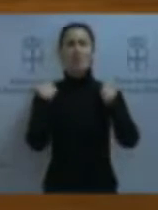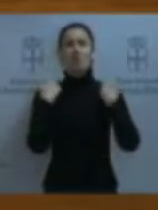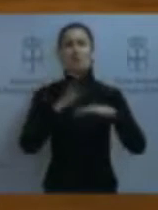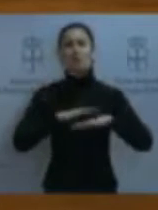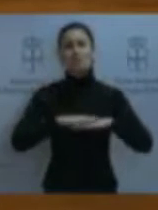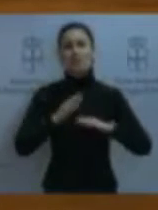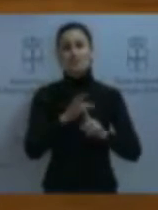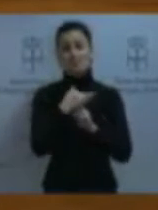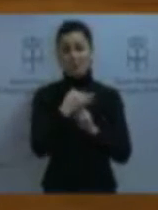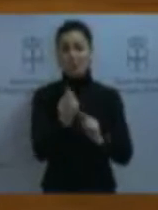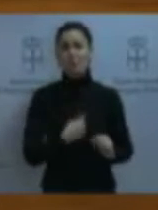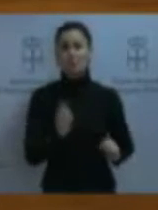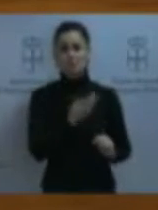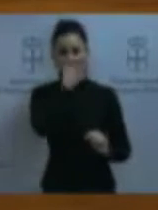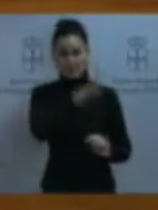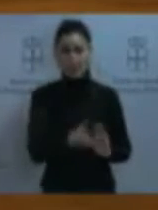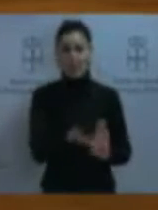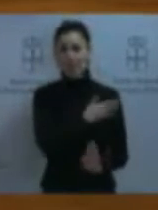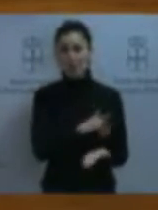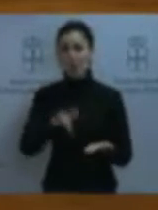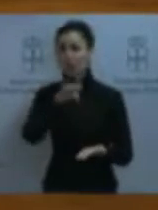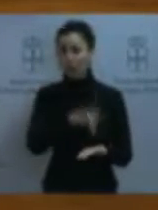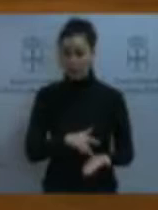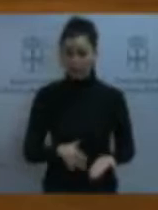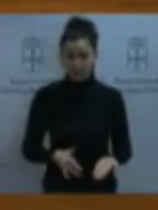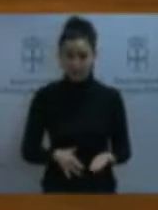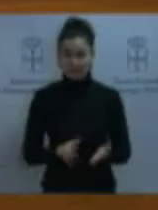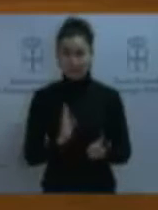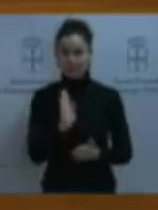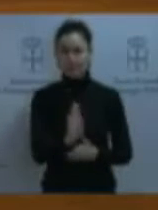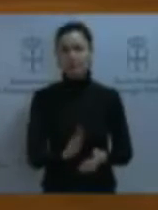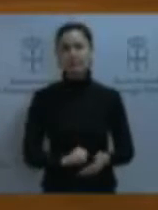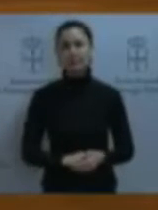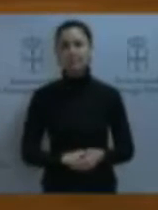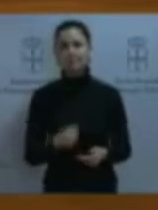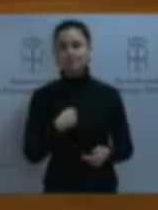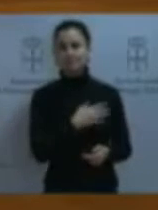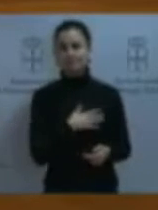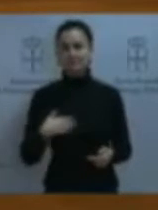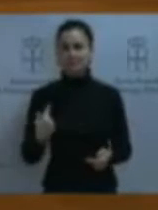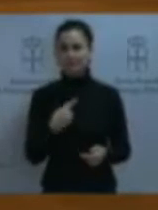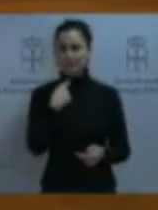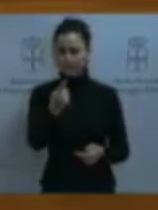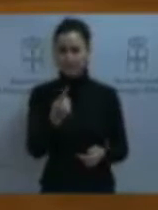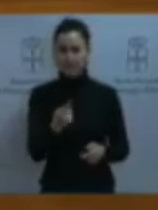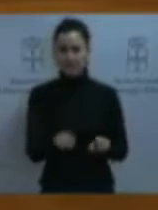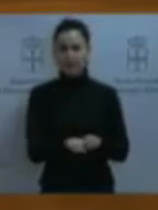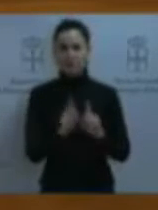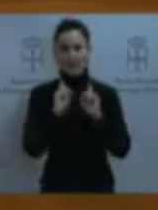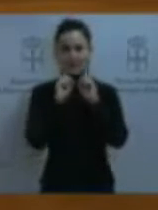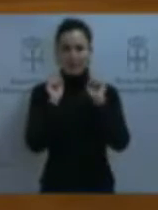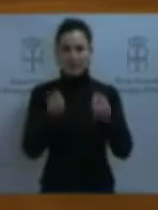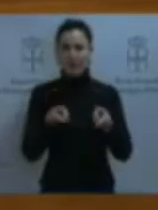de presentar esta propuesta. Quiero decirles que hemos seguido de cerca el caso, ellas lo saben porque seguimos